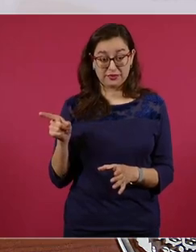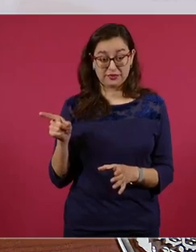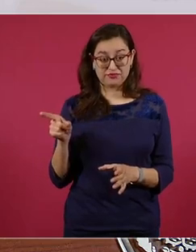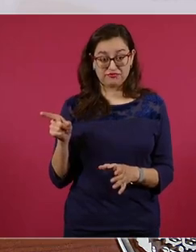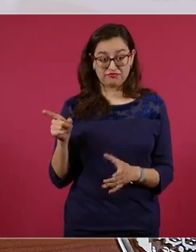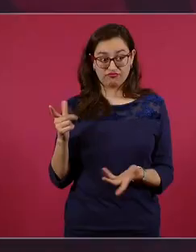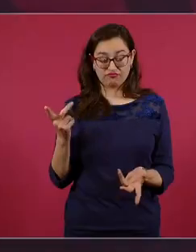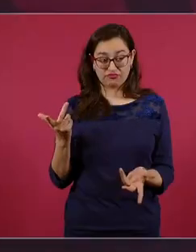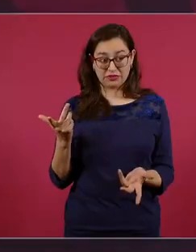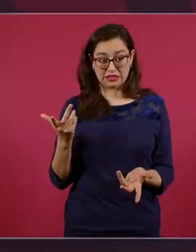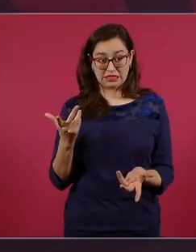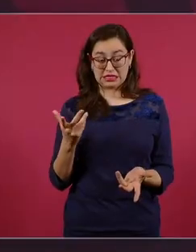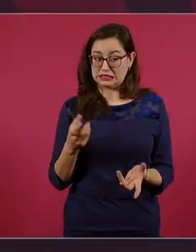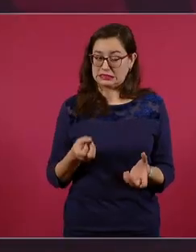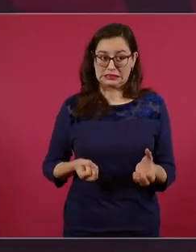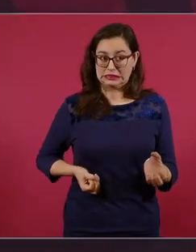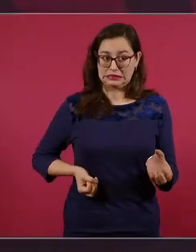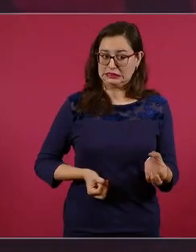por amenaza,